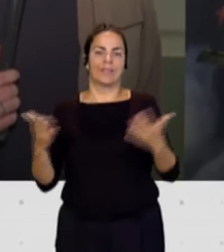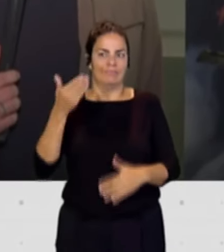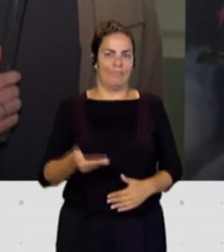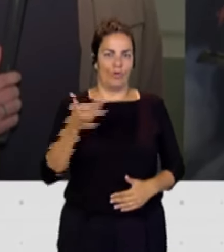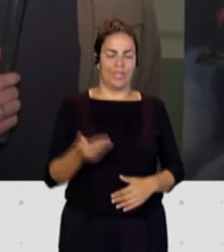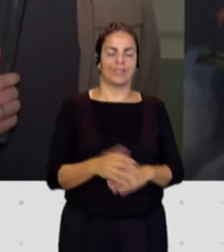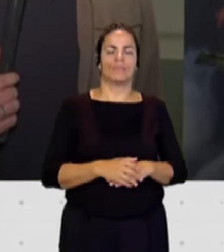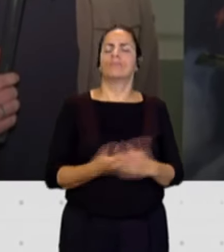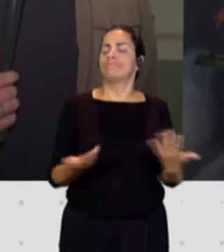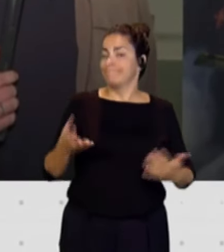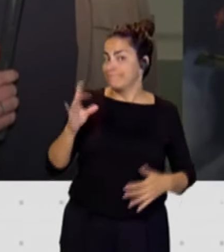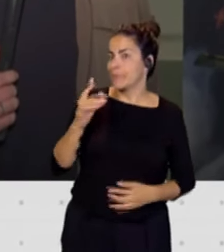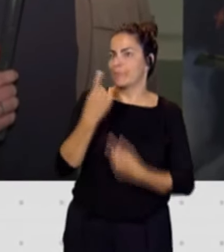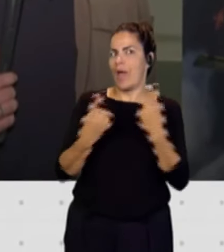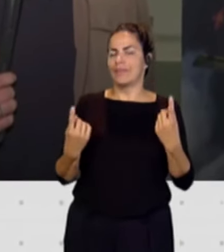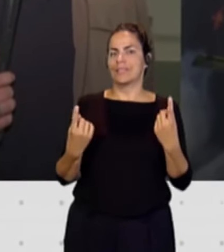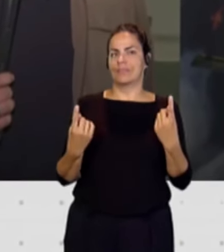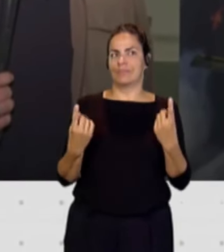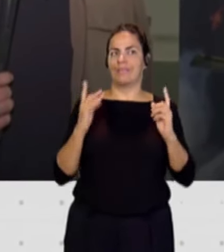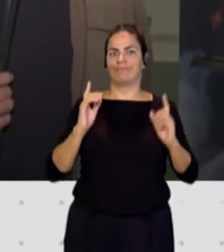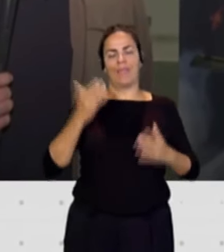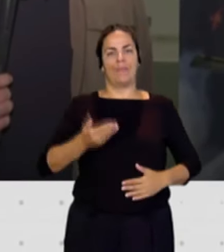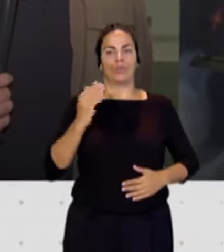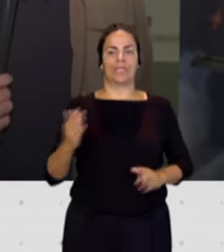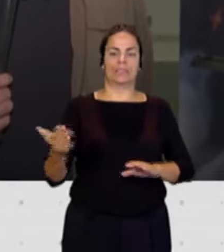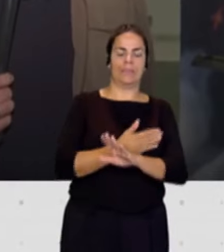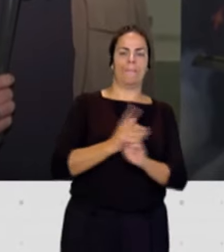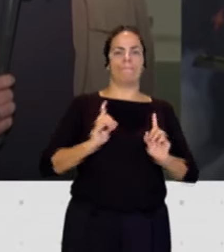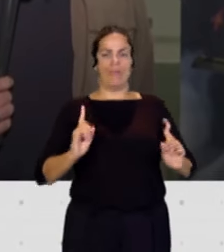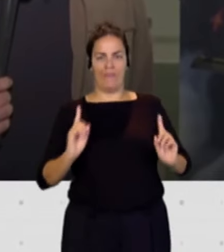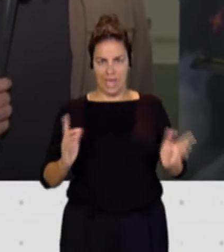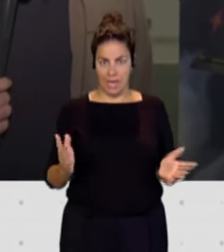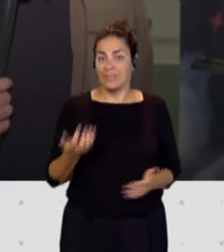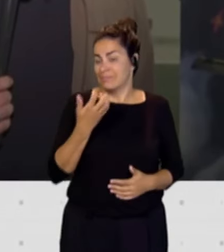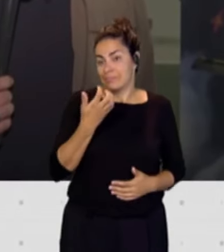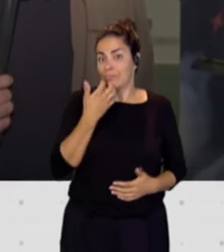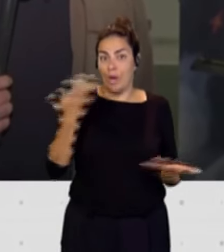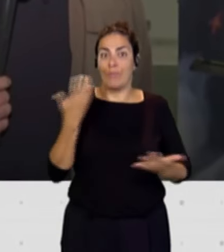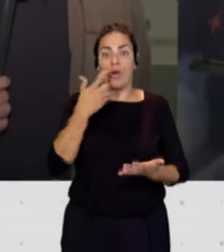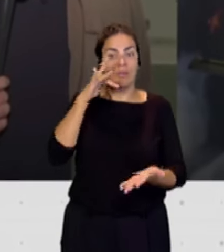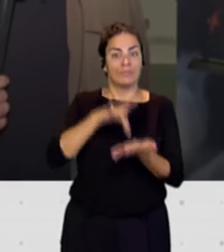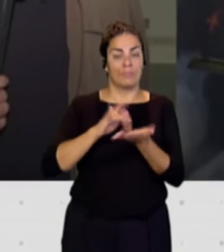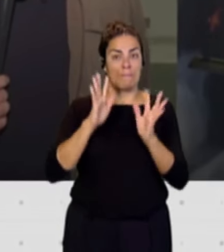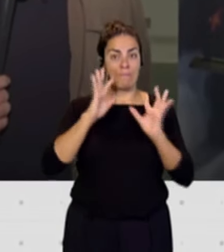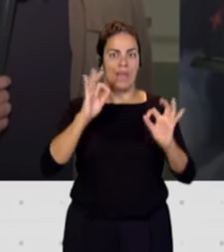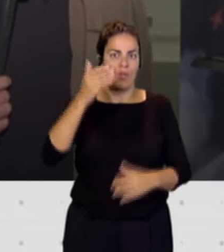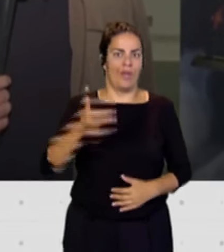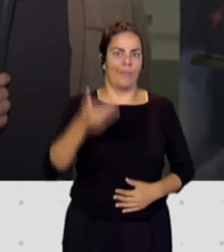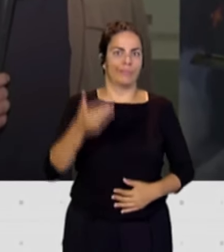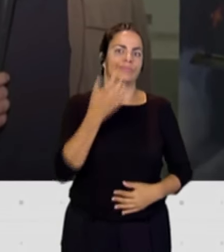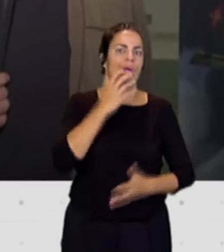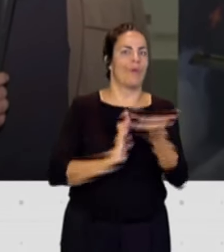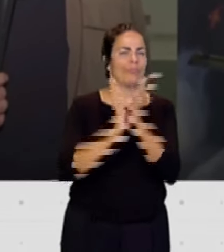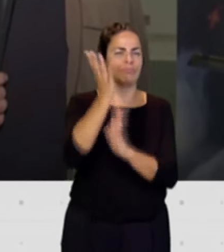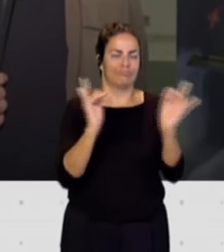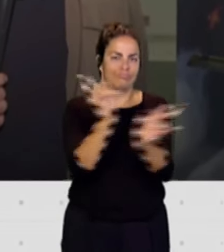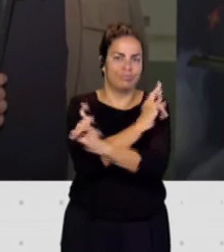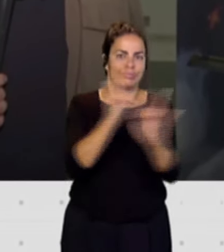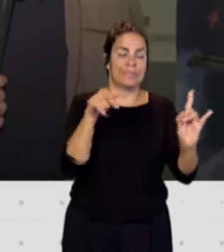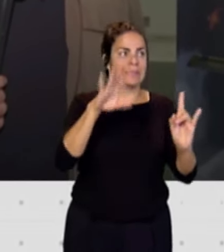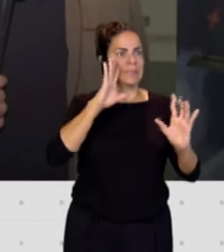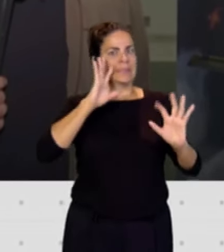veces no siempre prevenir más que curar sobre todo de Cara a un riesgo tan importante como el que el que son los incendios forestales y